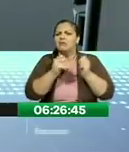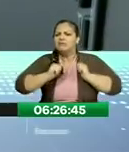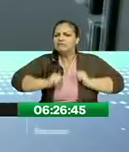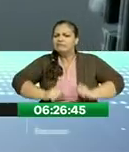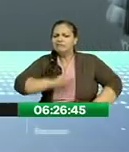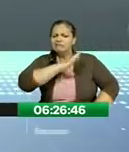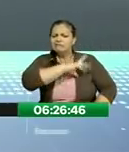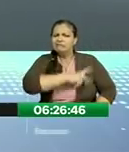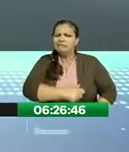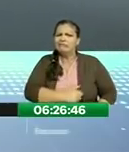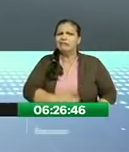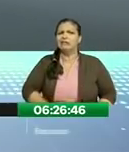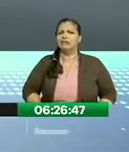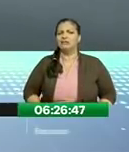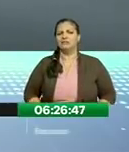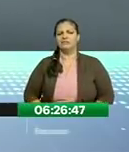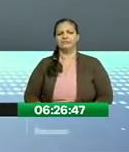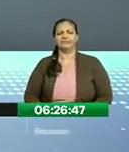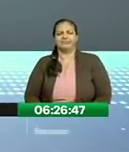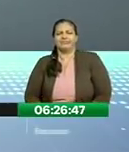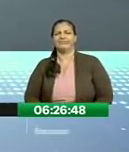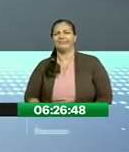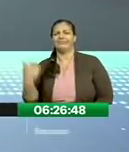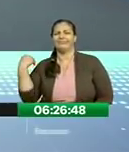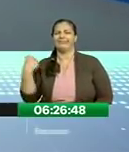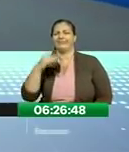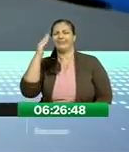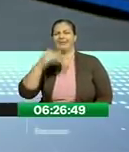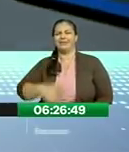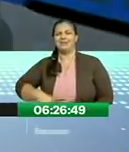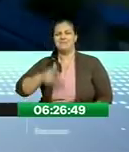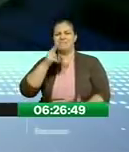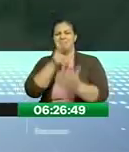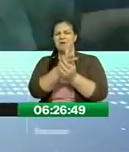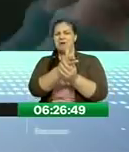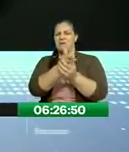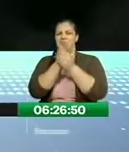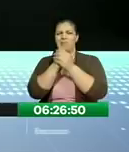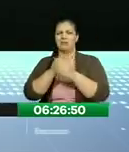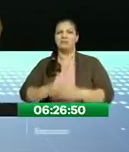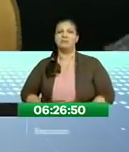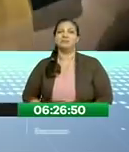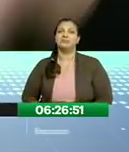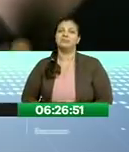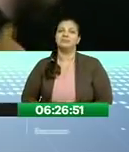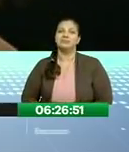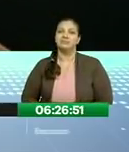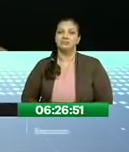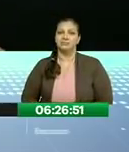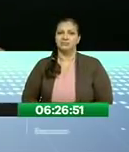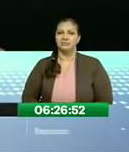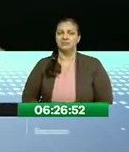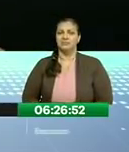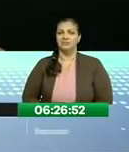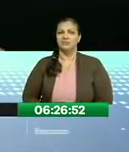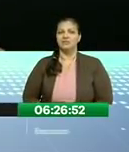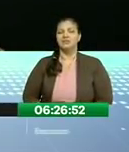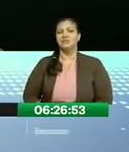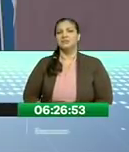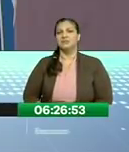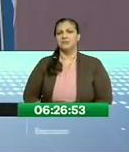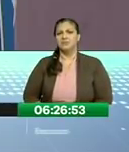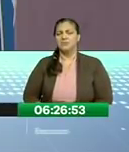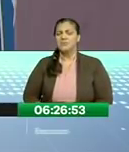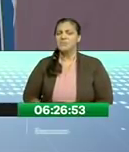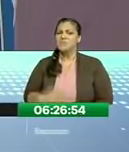no, porque hemos visto que está en una moto y que lo van siguiendo y dentro de un carro esperan una roja, todo. Pero este de acá